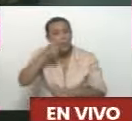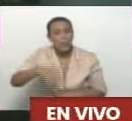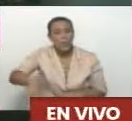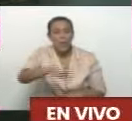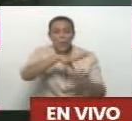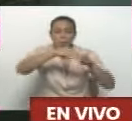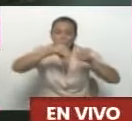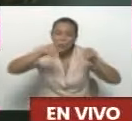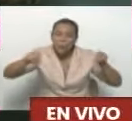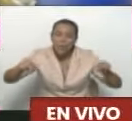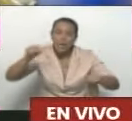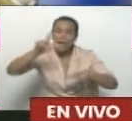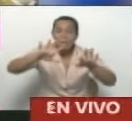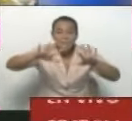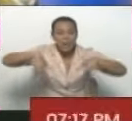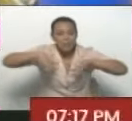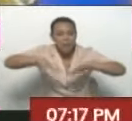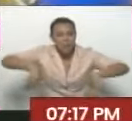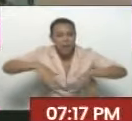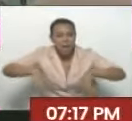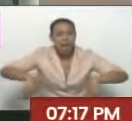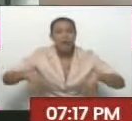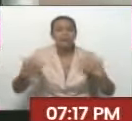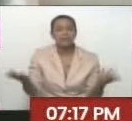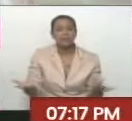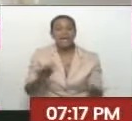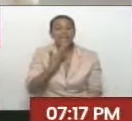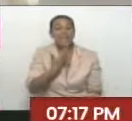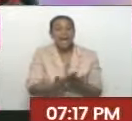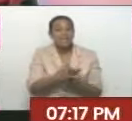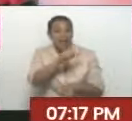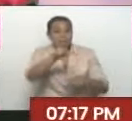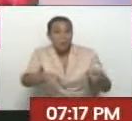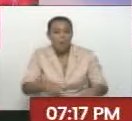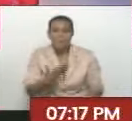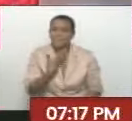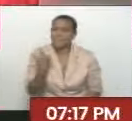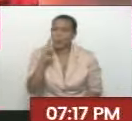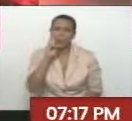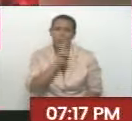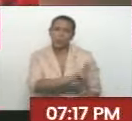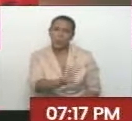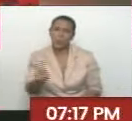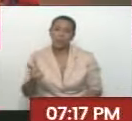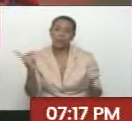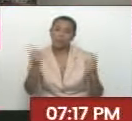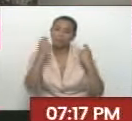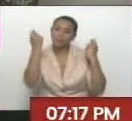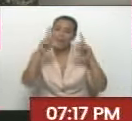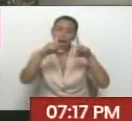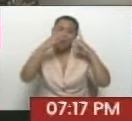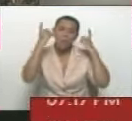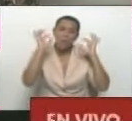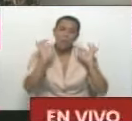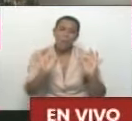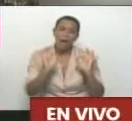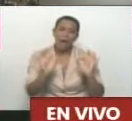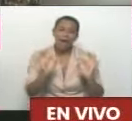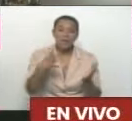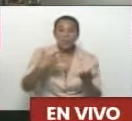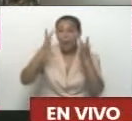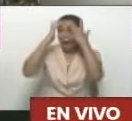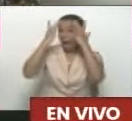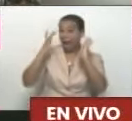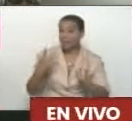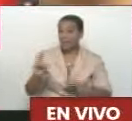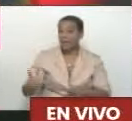su tierra, a sus playas, porque gracias a eso, bueno, ¿quién mejor que usted ha podido promocionar a La Guaira? Y La Guaira en carnaval,